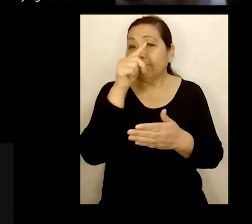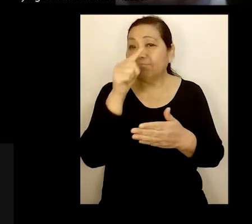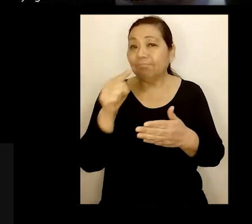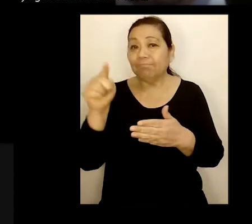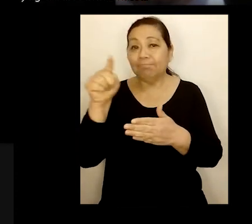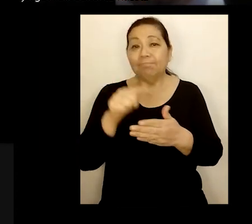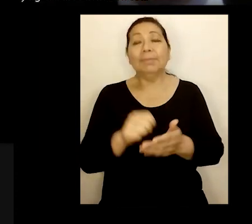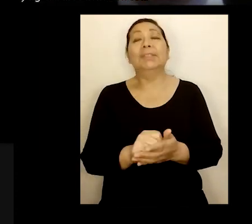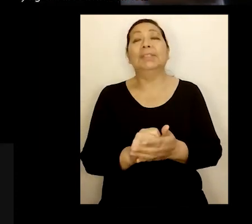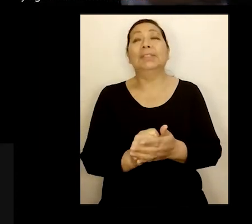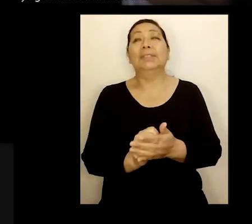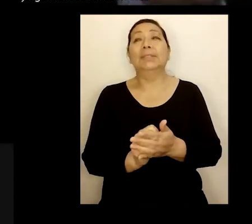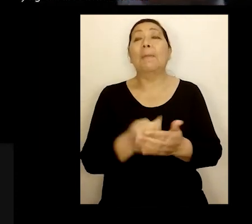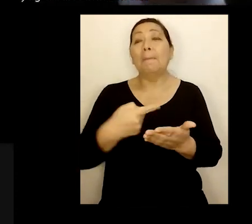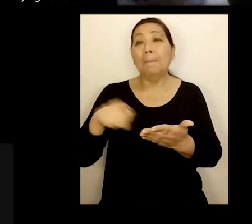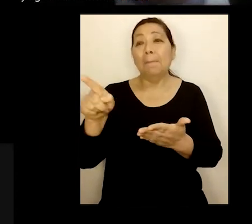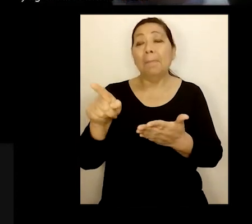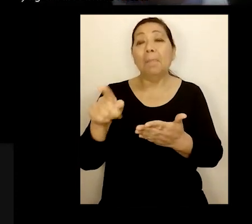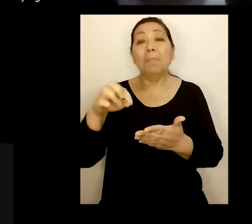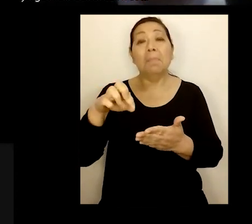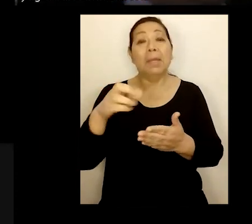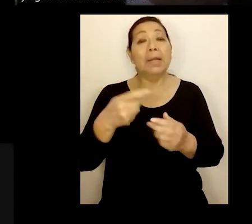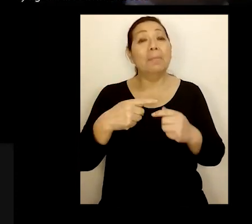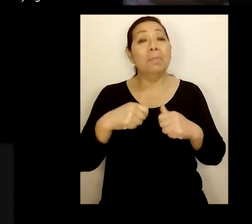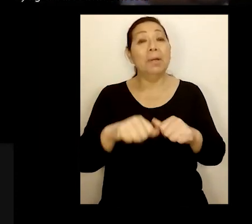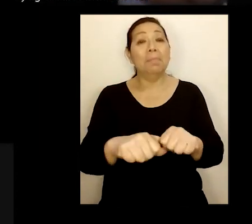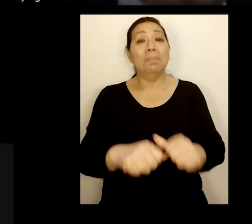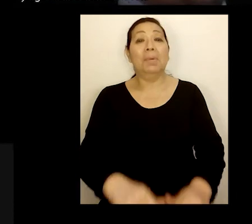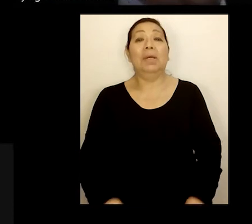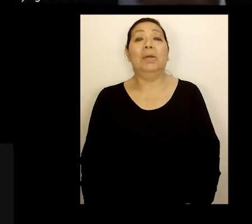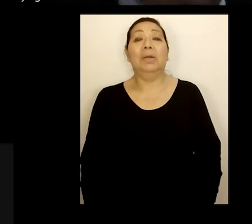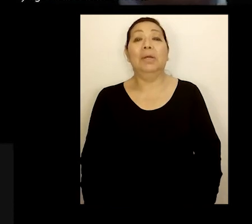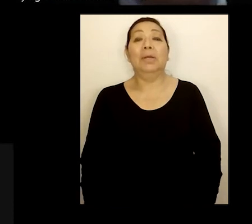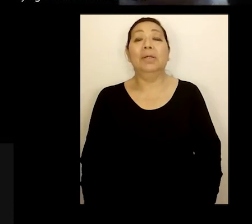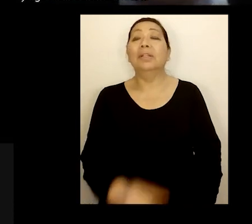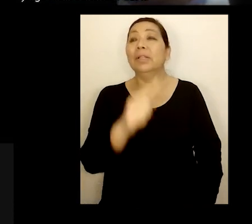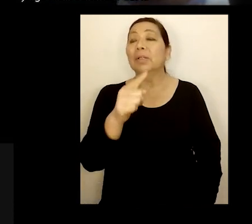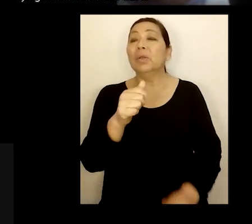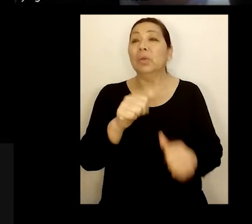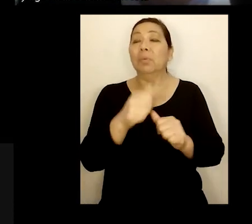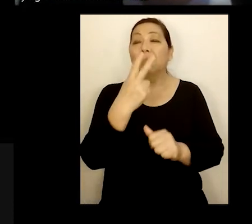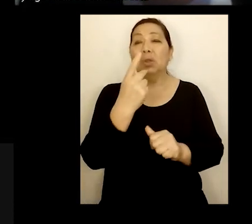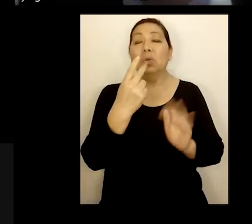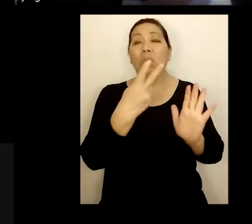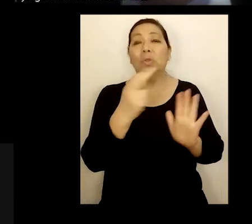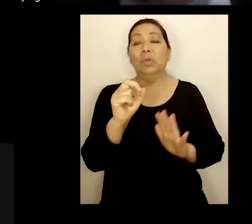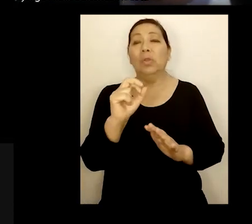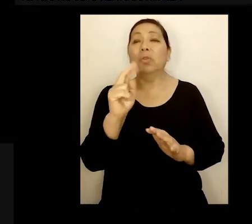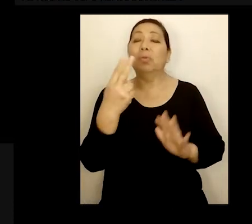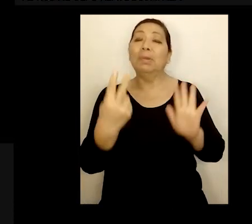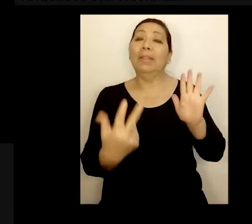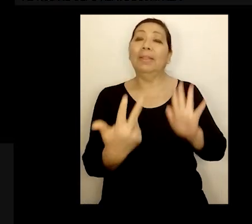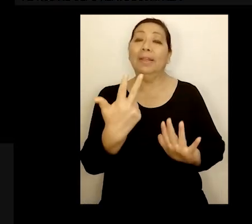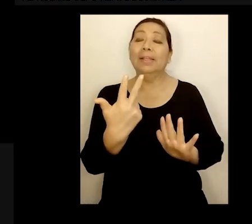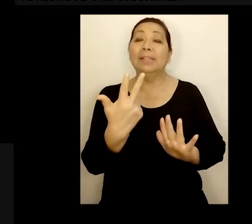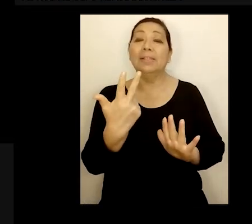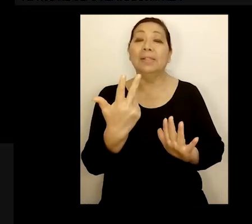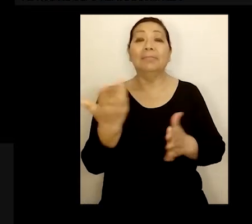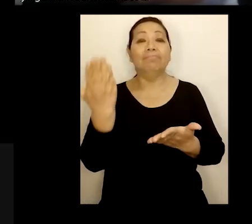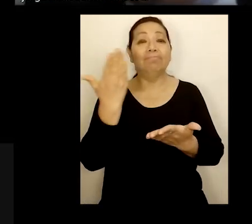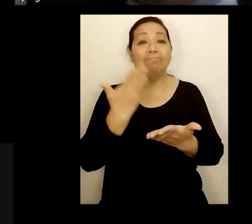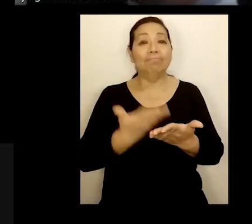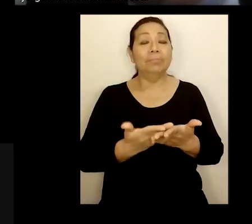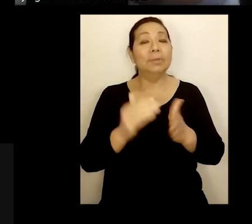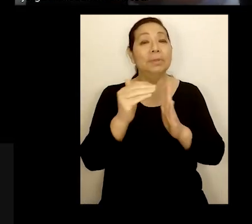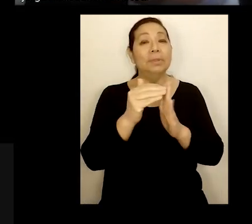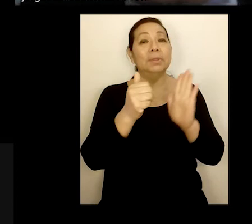de la resolución emitida por la Sala Penal Permanente, el recurso de nulidad número 2180-2013, por la